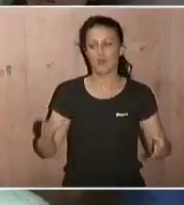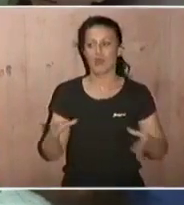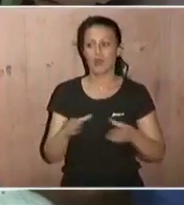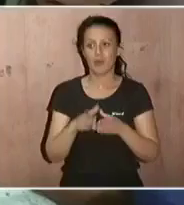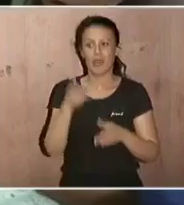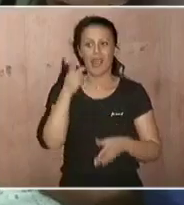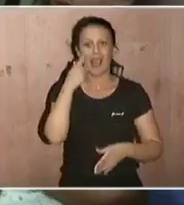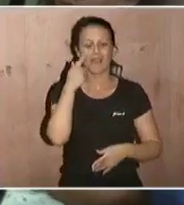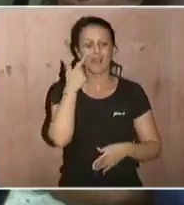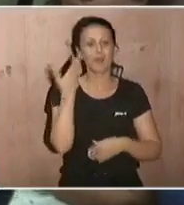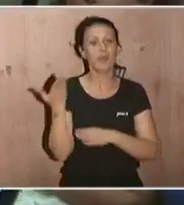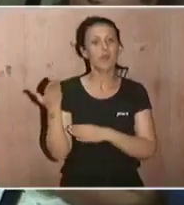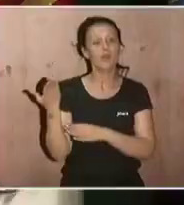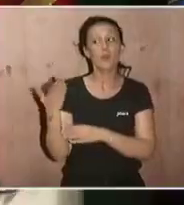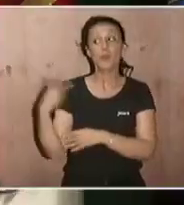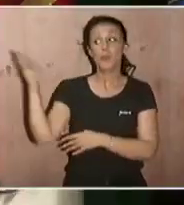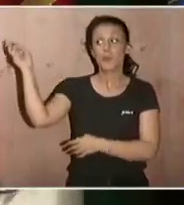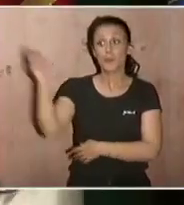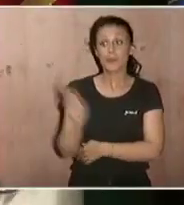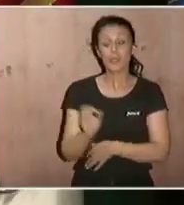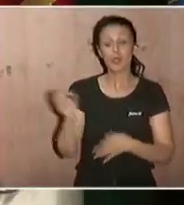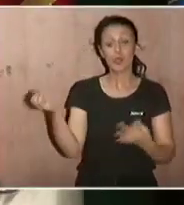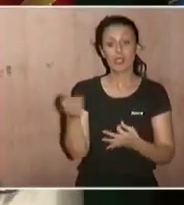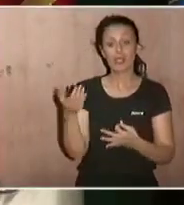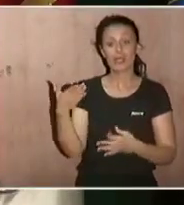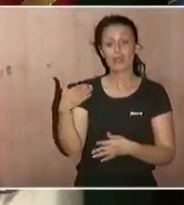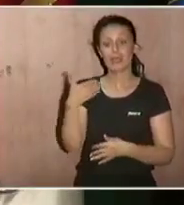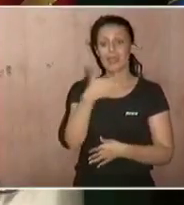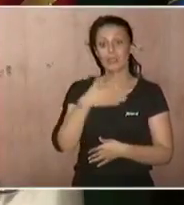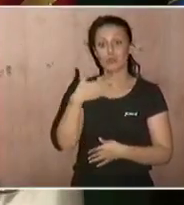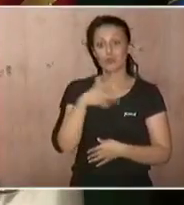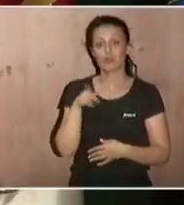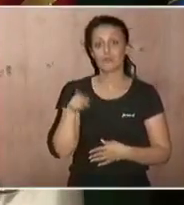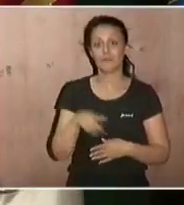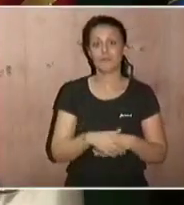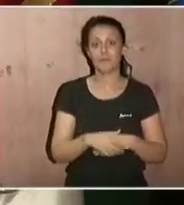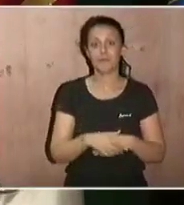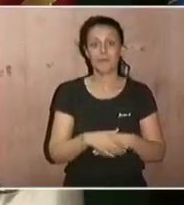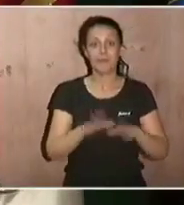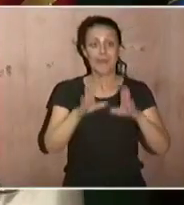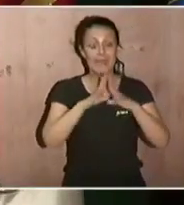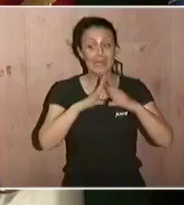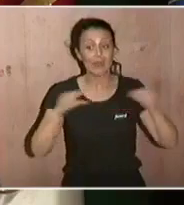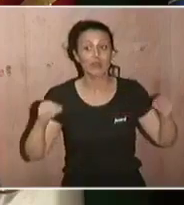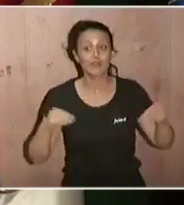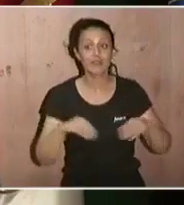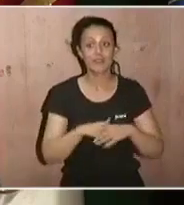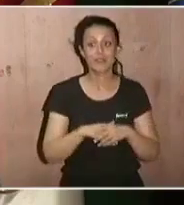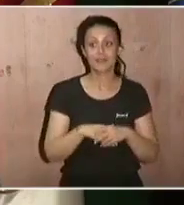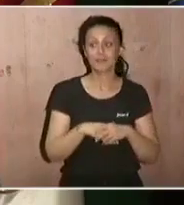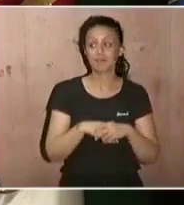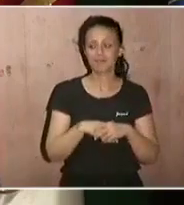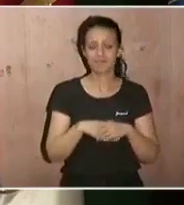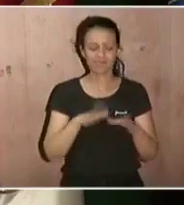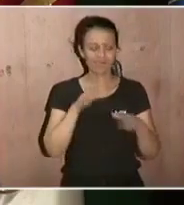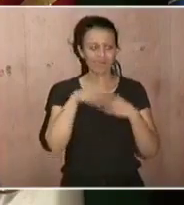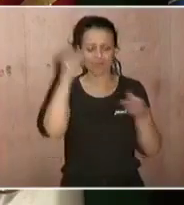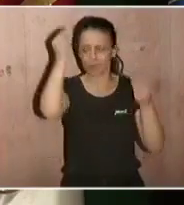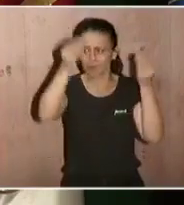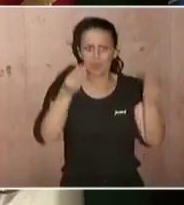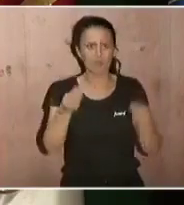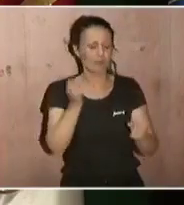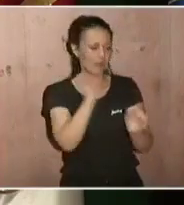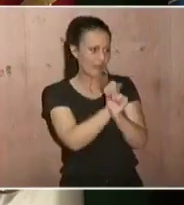yo provengo de la escuela de Enterría. No concibo la universidad sin la labor y la fuerza